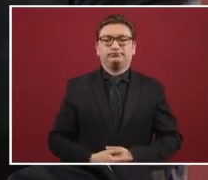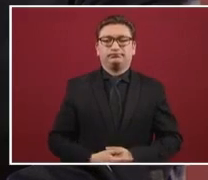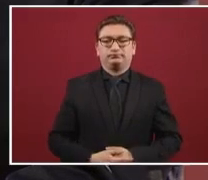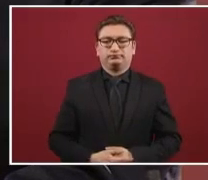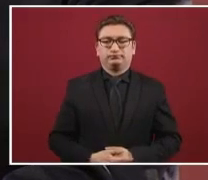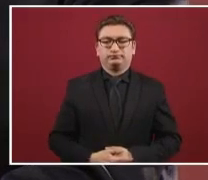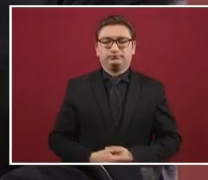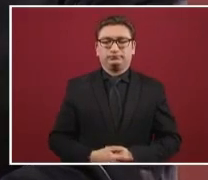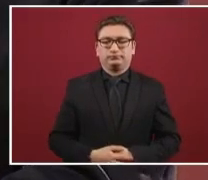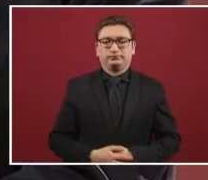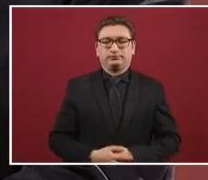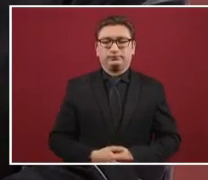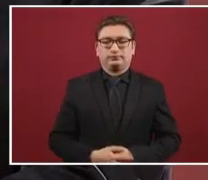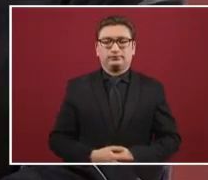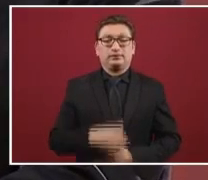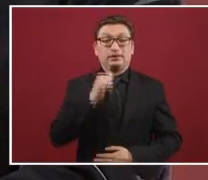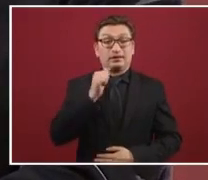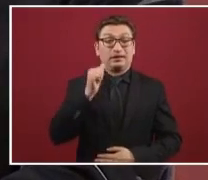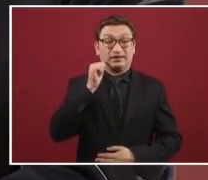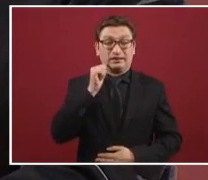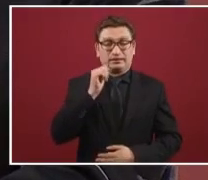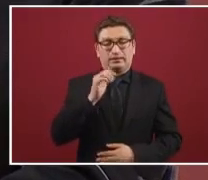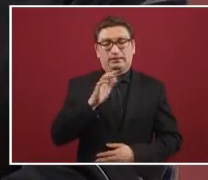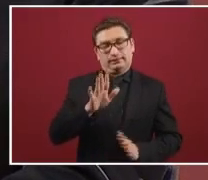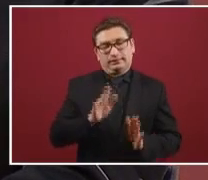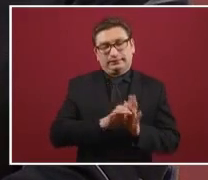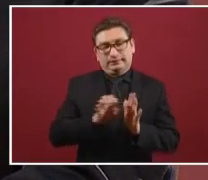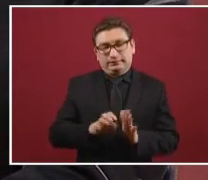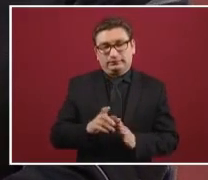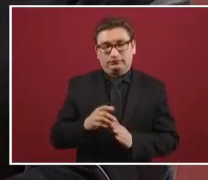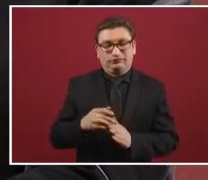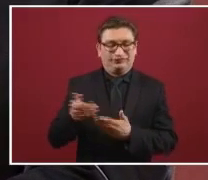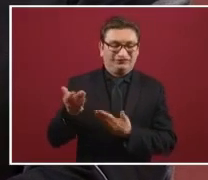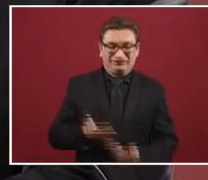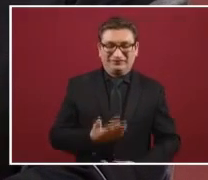Ayer, por ejemplo, llegué muy tarde,